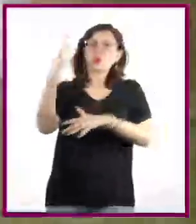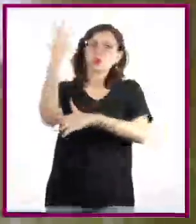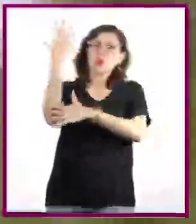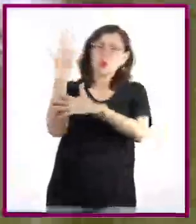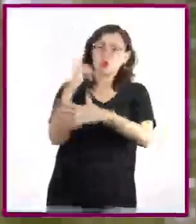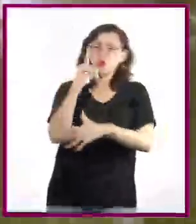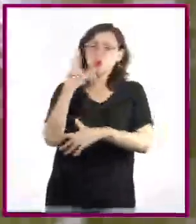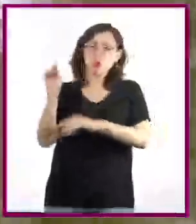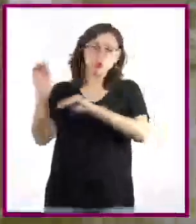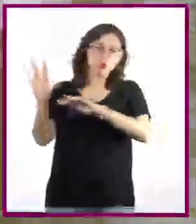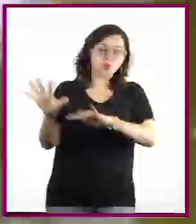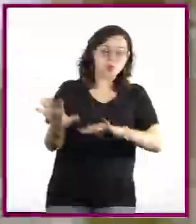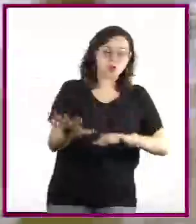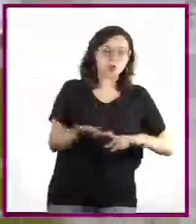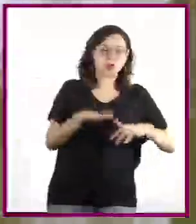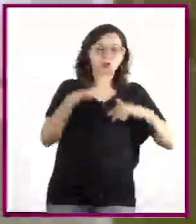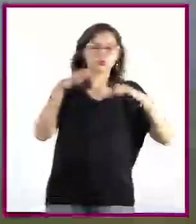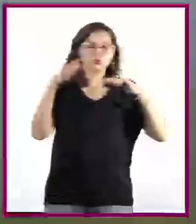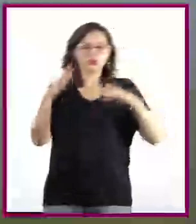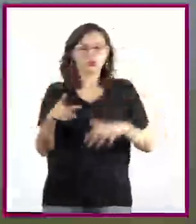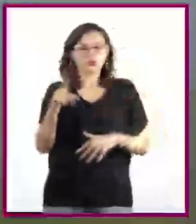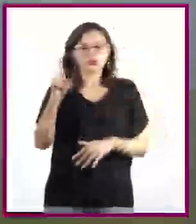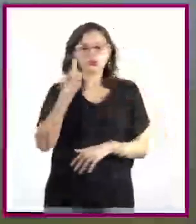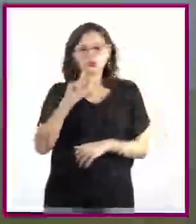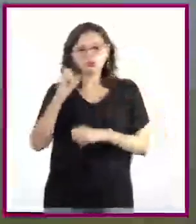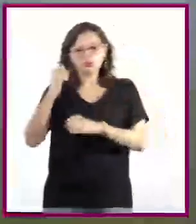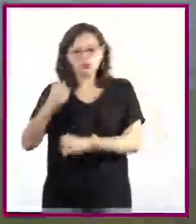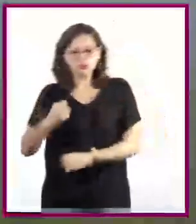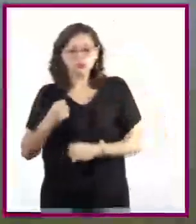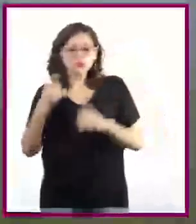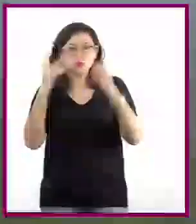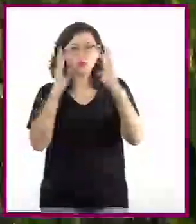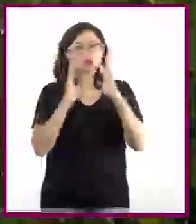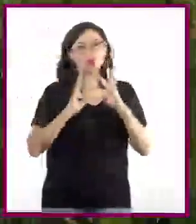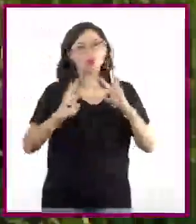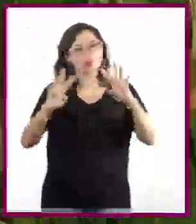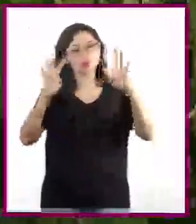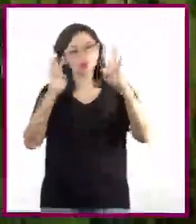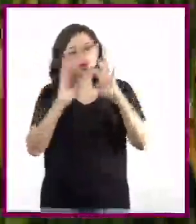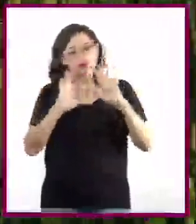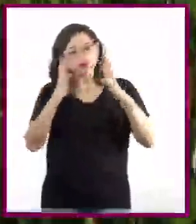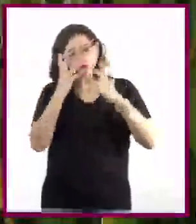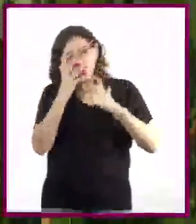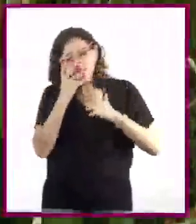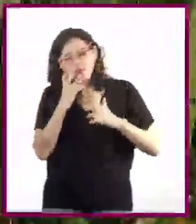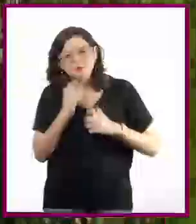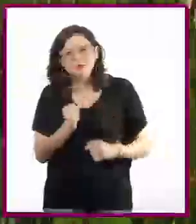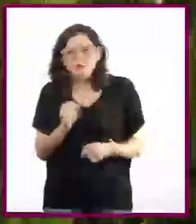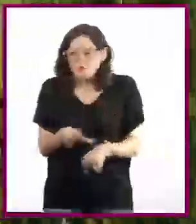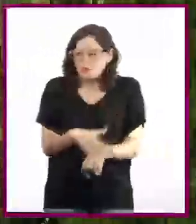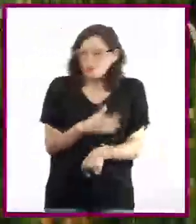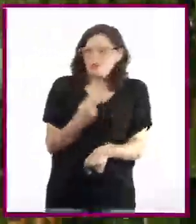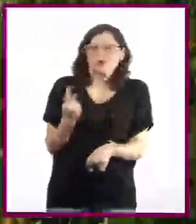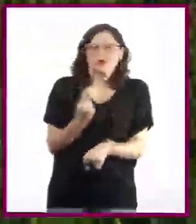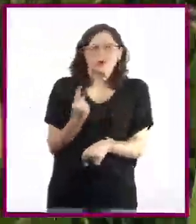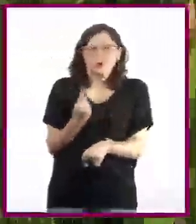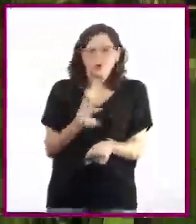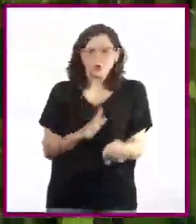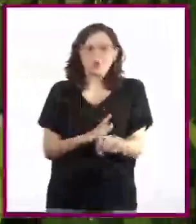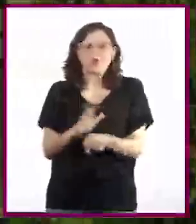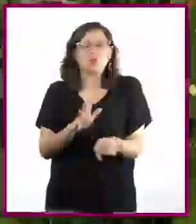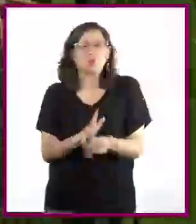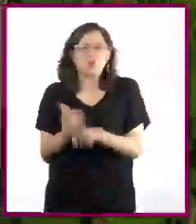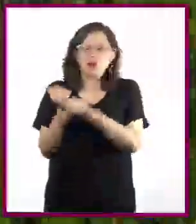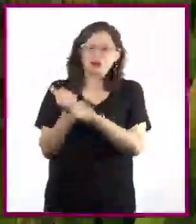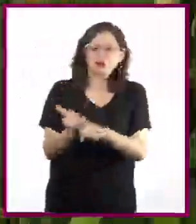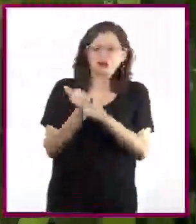llora Leda la pastora. De amarga hiel es su llanto. ¿Qué llora la pastorcilla? Qué pena, qué gran